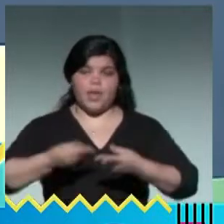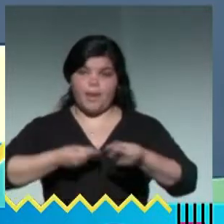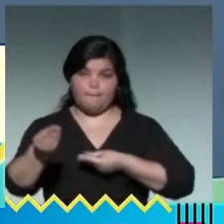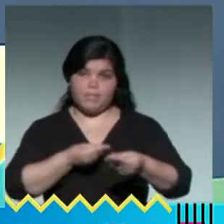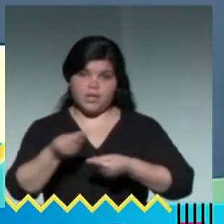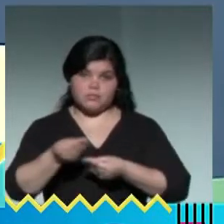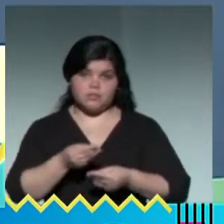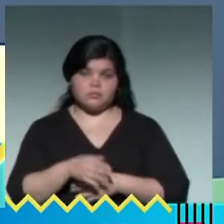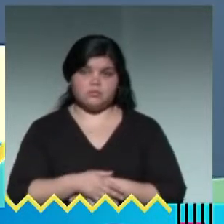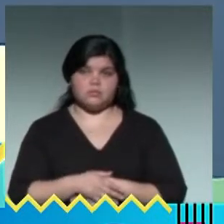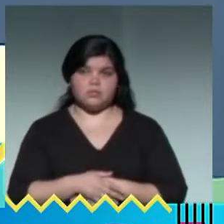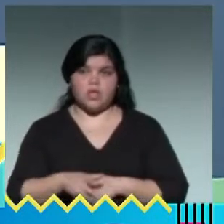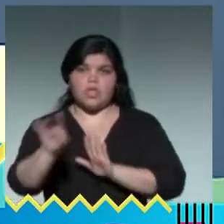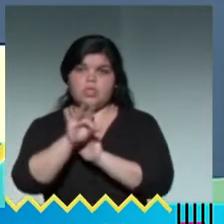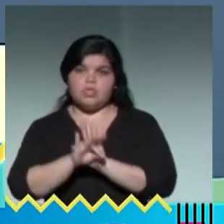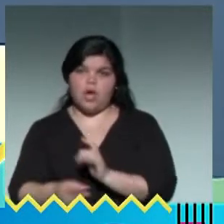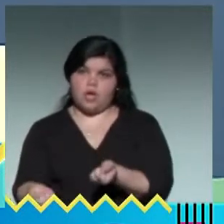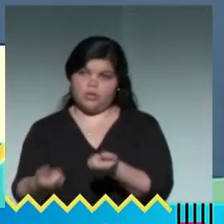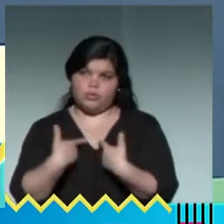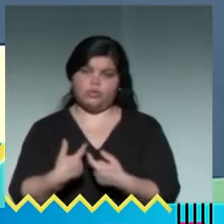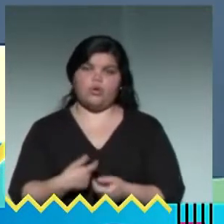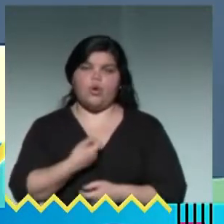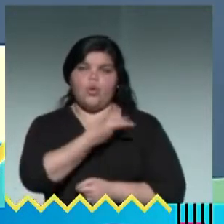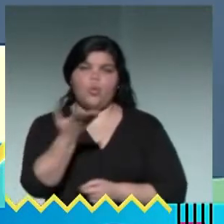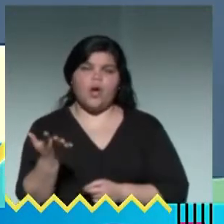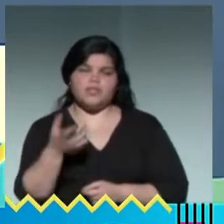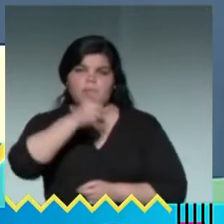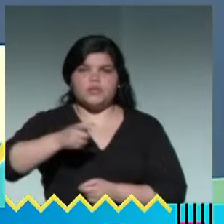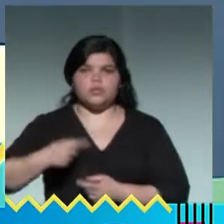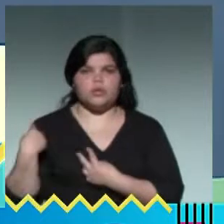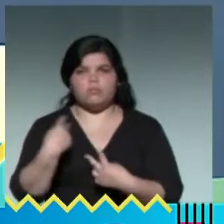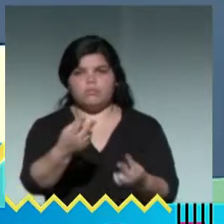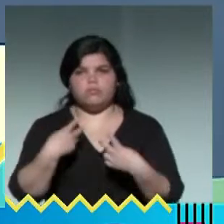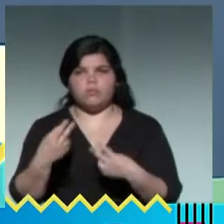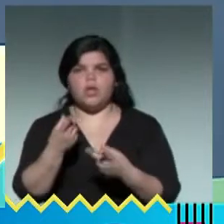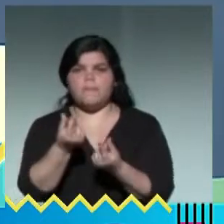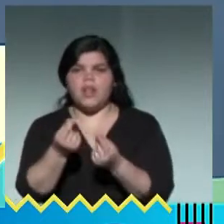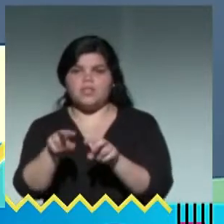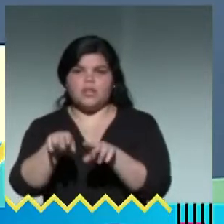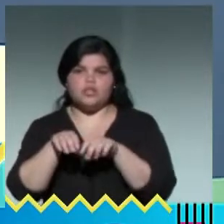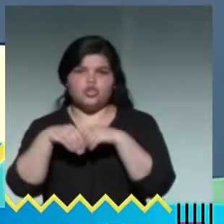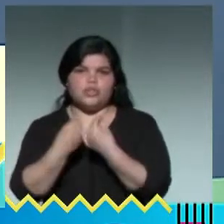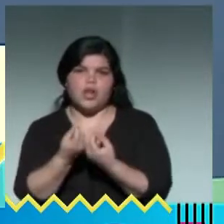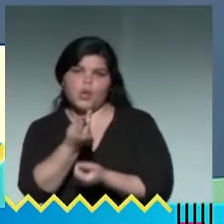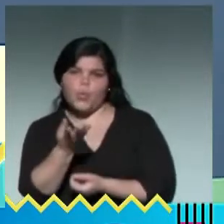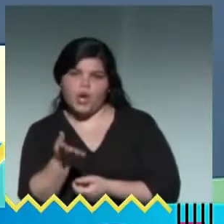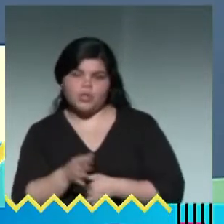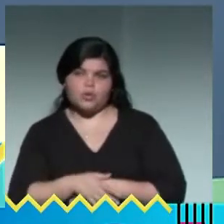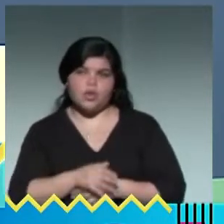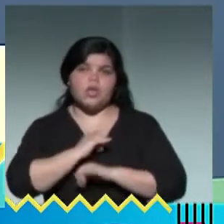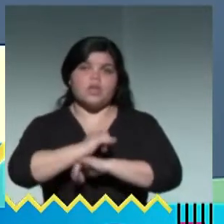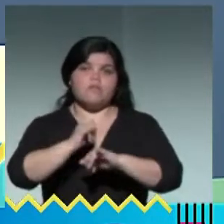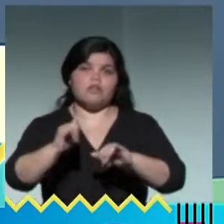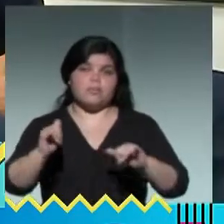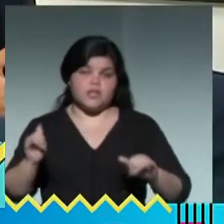nos tienen que brindar los datos en cantidades de pasajeros transportados, dineros cobrados, etcétera, que esa información además